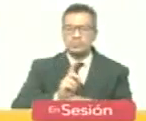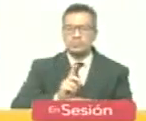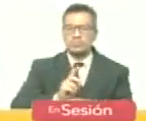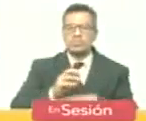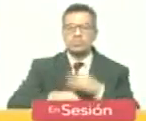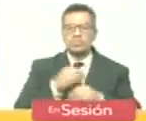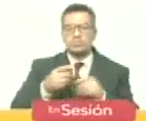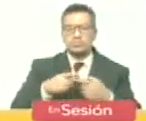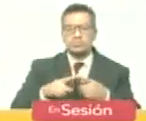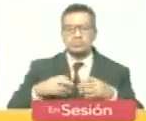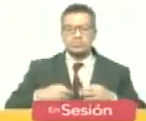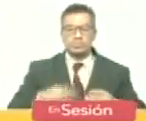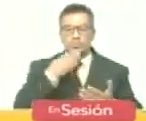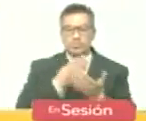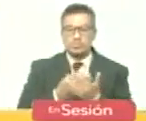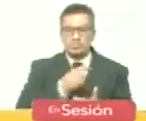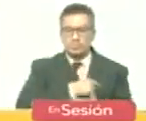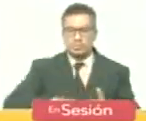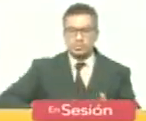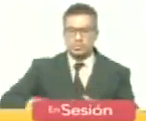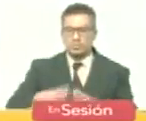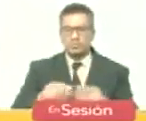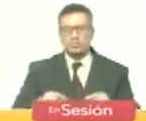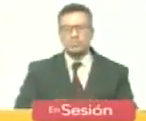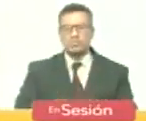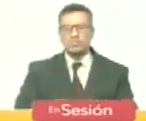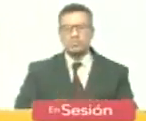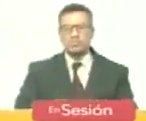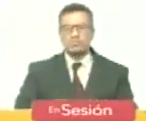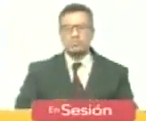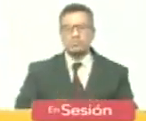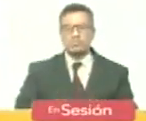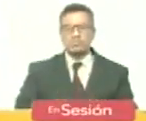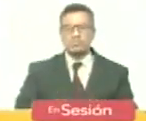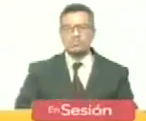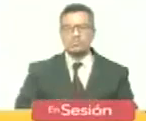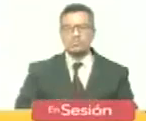hecho en otras oportunidades. Muchas gracias, señor presidente. Es todo.